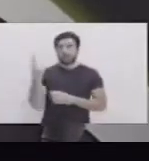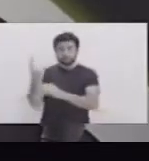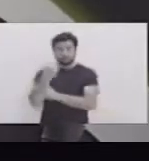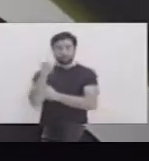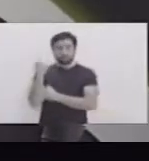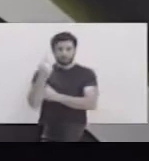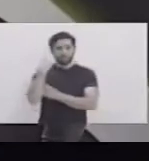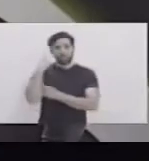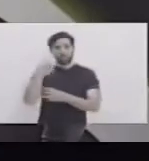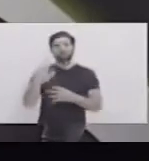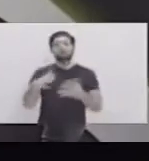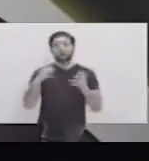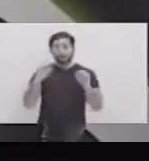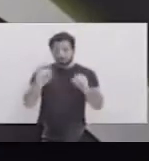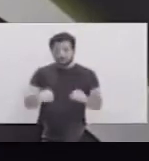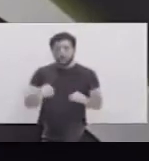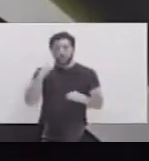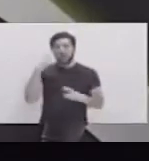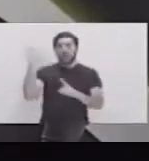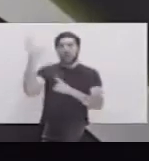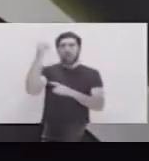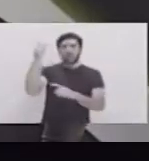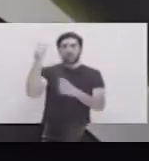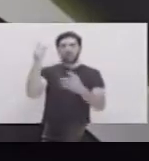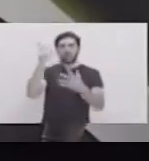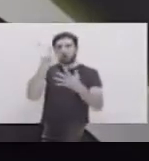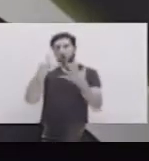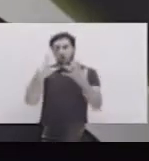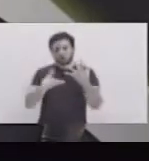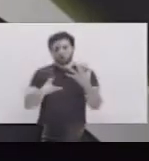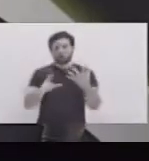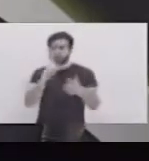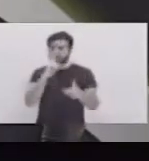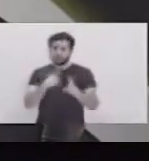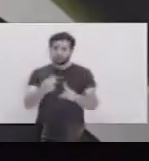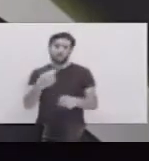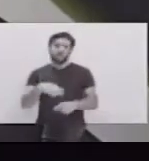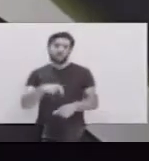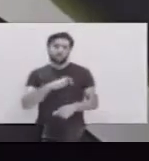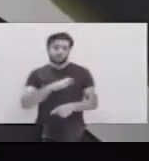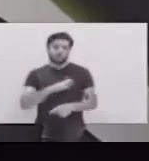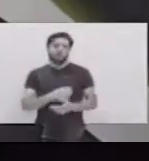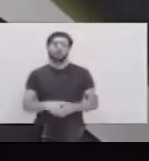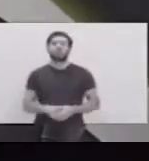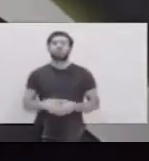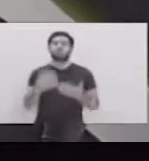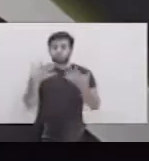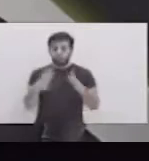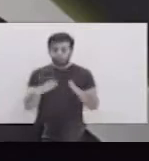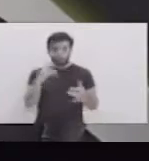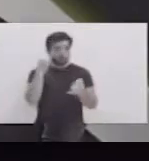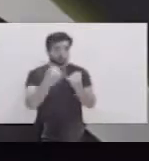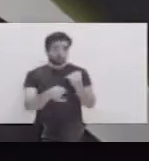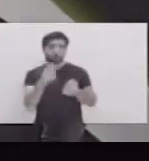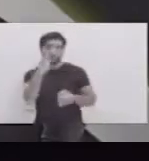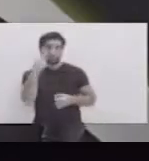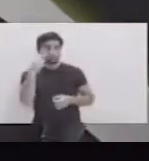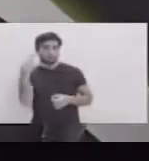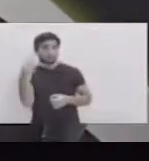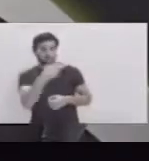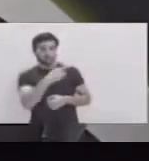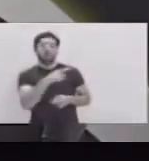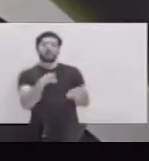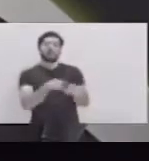amistad que es muy importante para poder lograr muchas cosas en la vida y también pues en lo personal también, ¿verdad? Ya